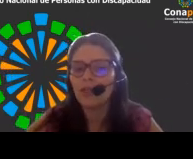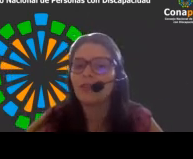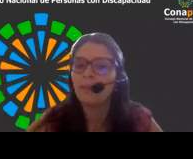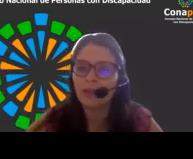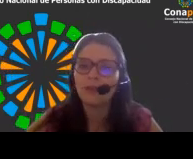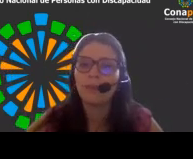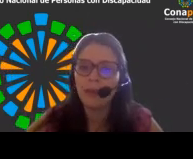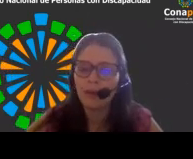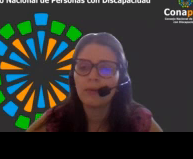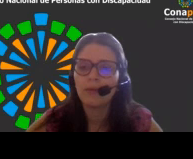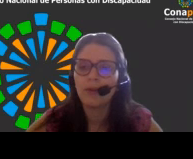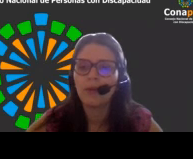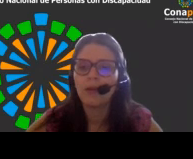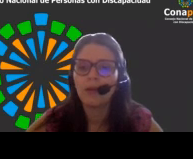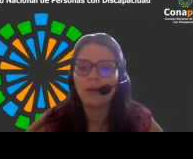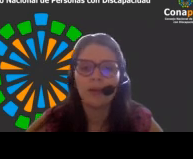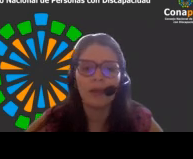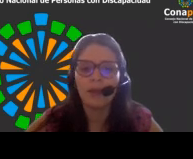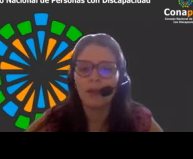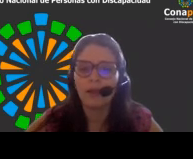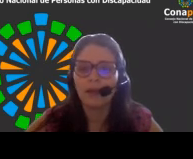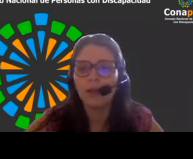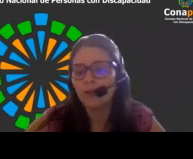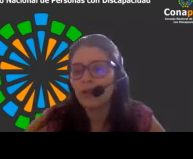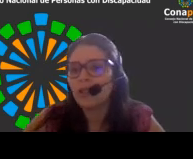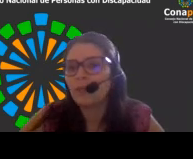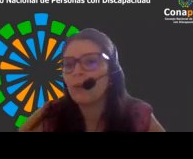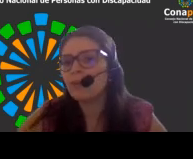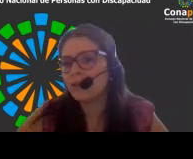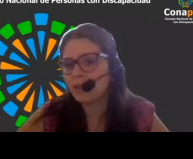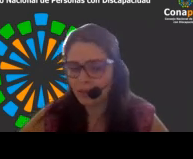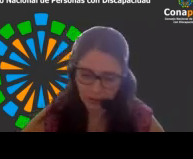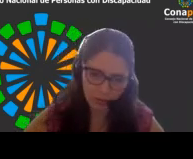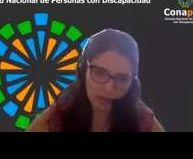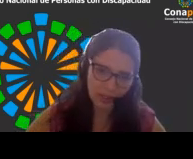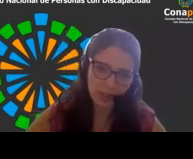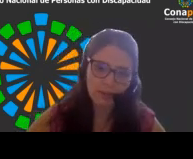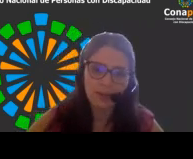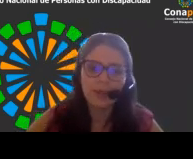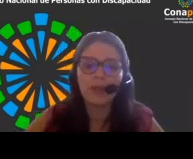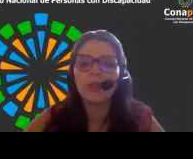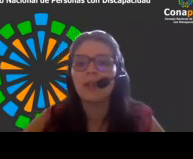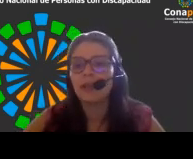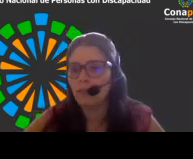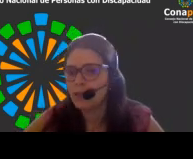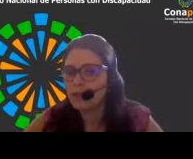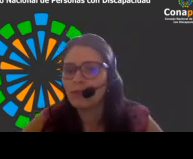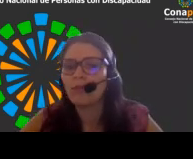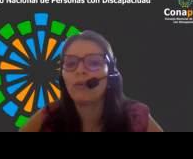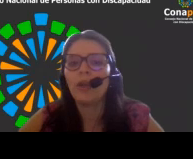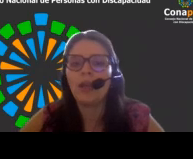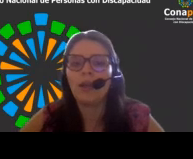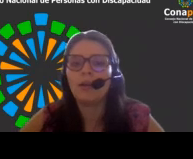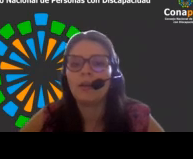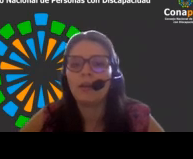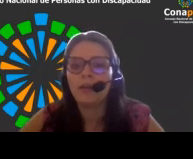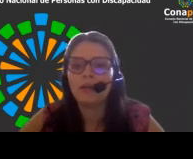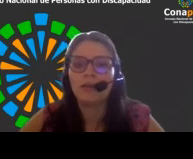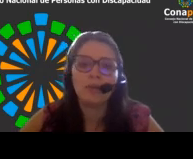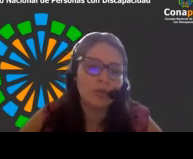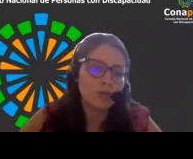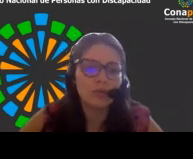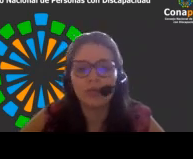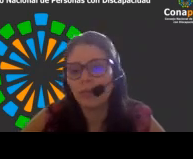y cómo se le hace más complejo Y estos le llamamos interseccionalidad verdad también si sos mujer